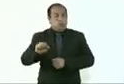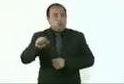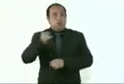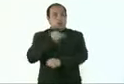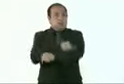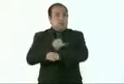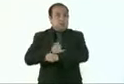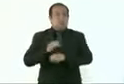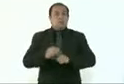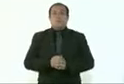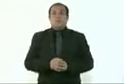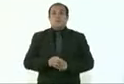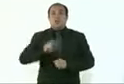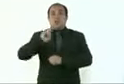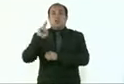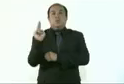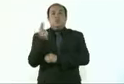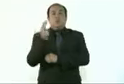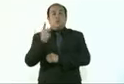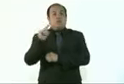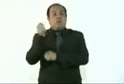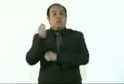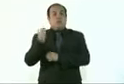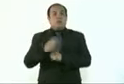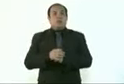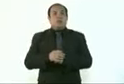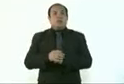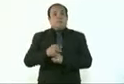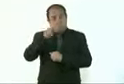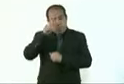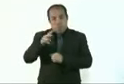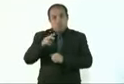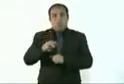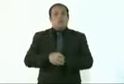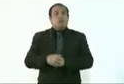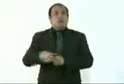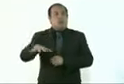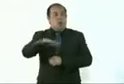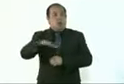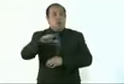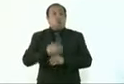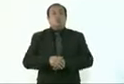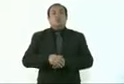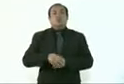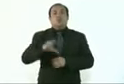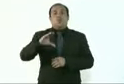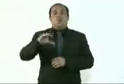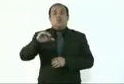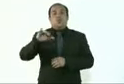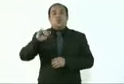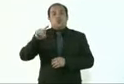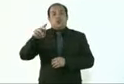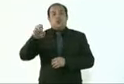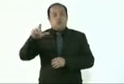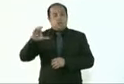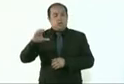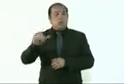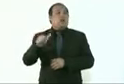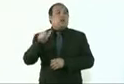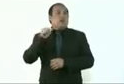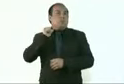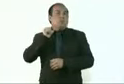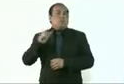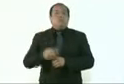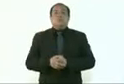y de la Universidad Tecnológica de México, en el campus Cuitláhuac, en Azcapotzalco. Los requisitos, como lo